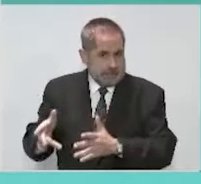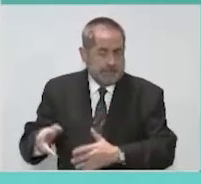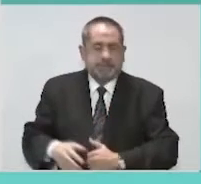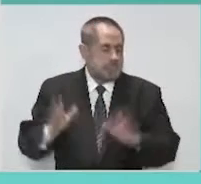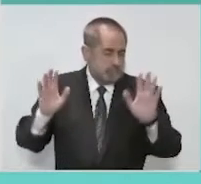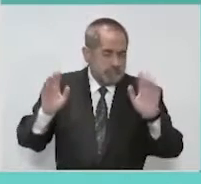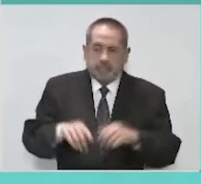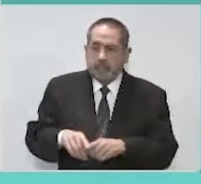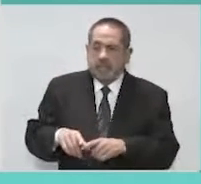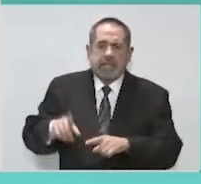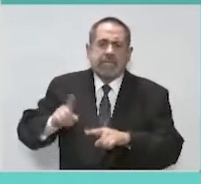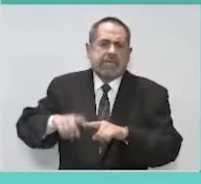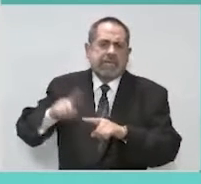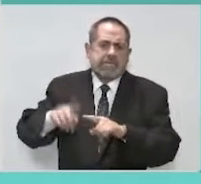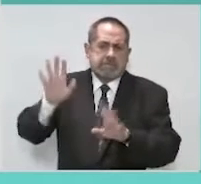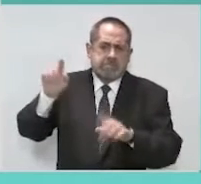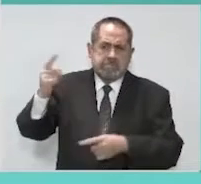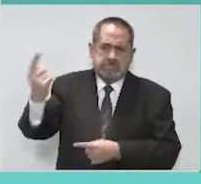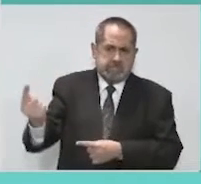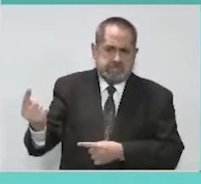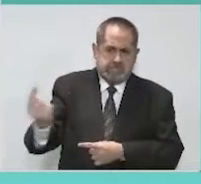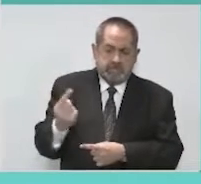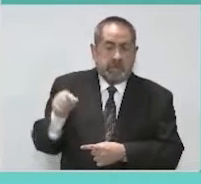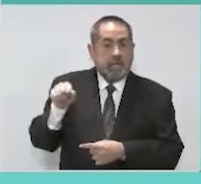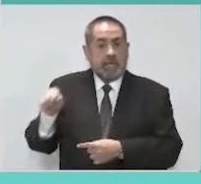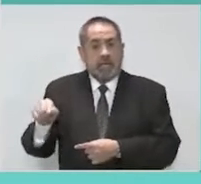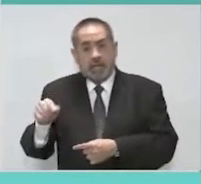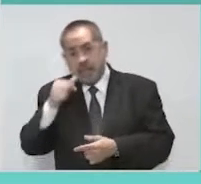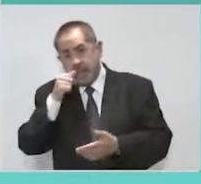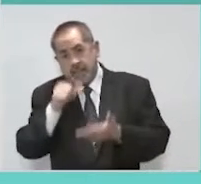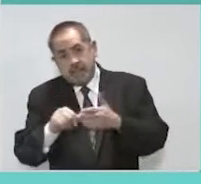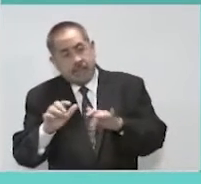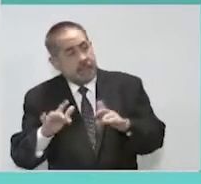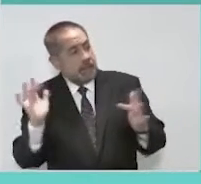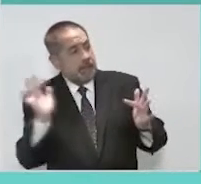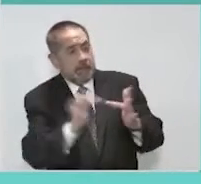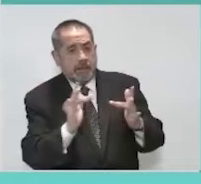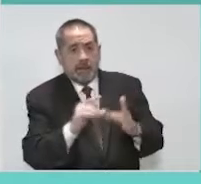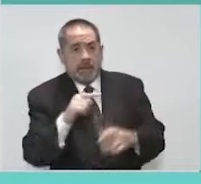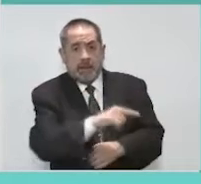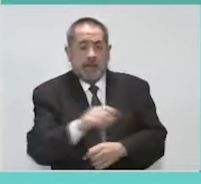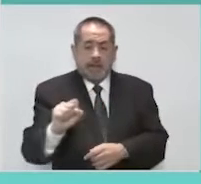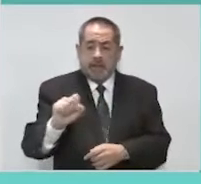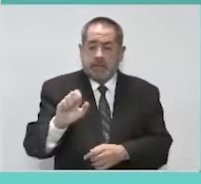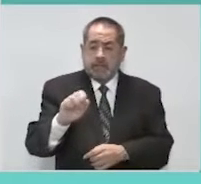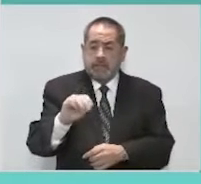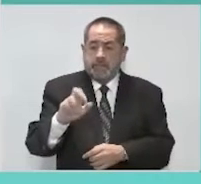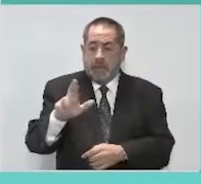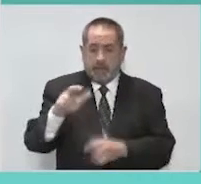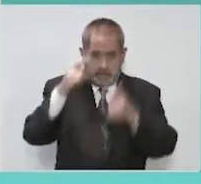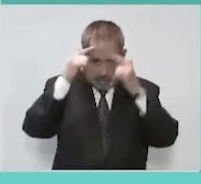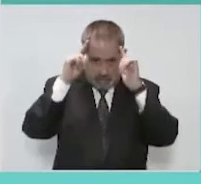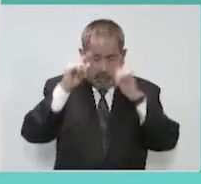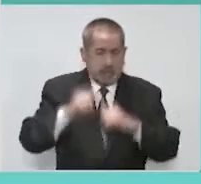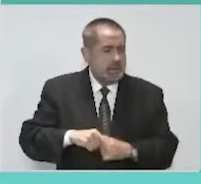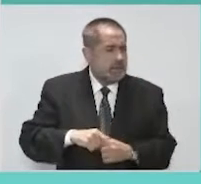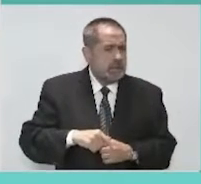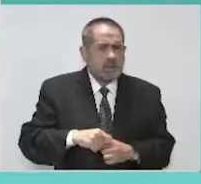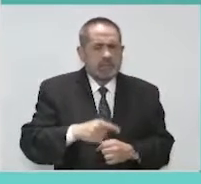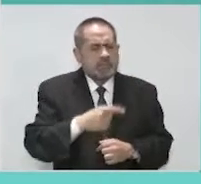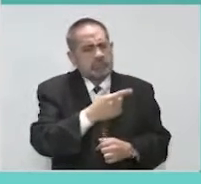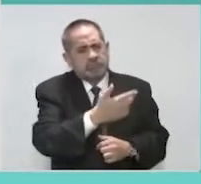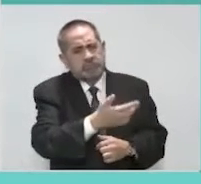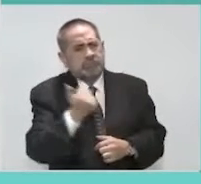alguien se dirigió a la secretaría de la marina y le reclamó un capítulo de